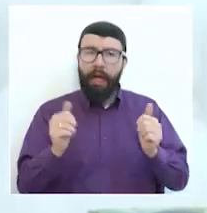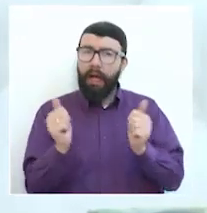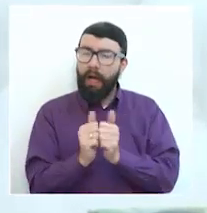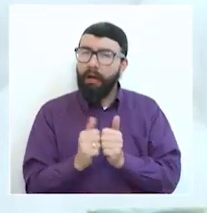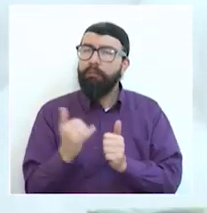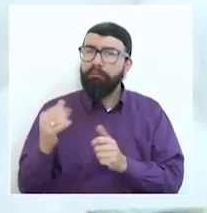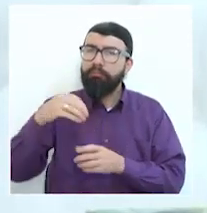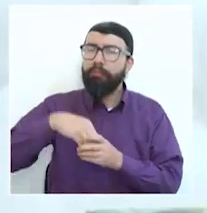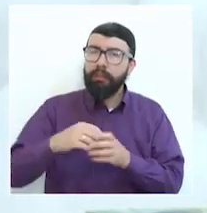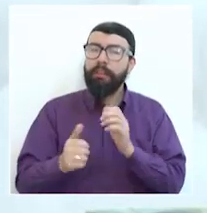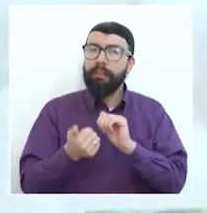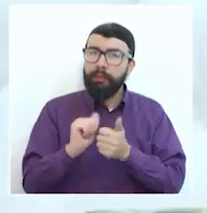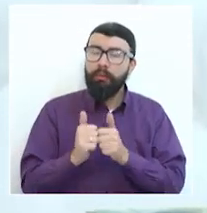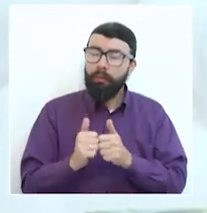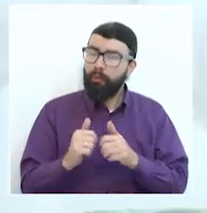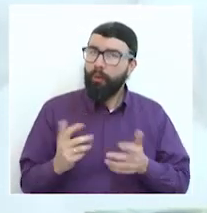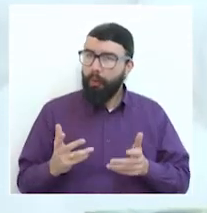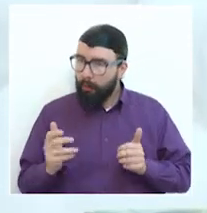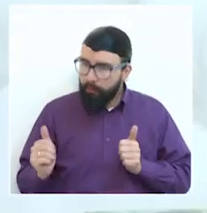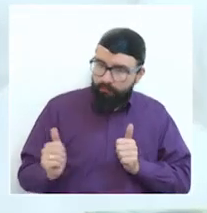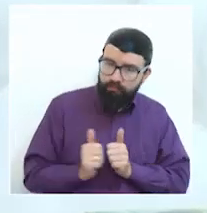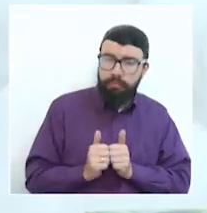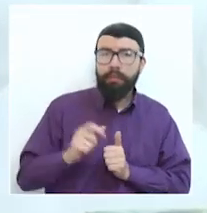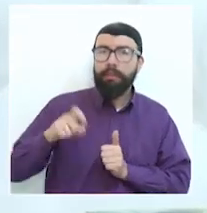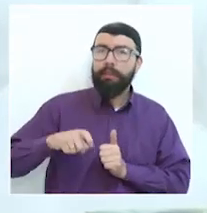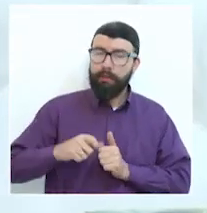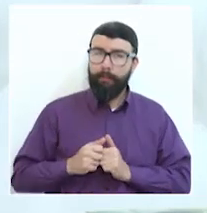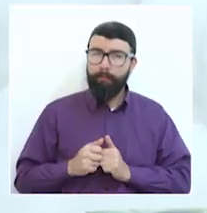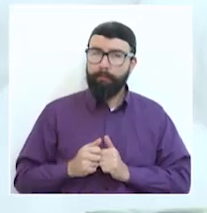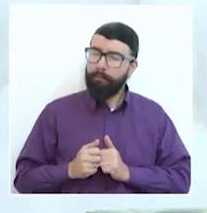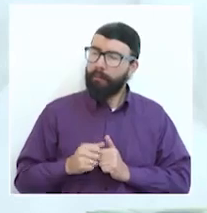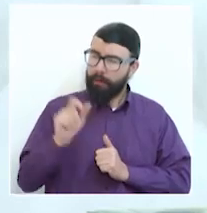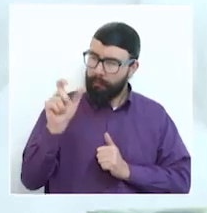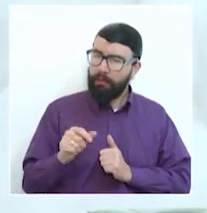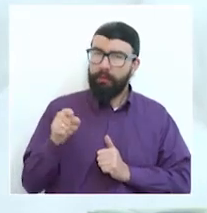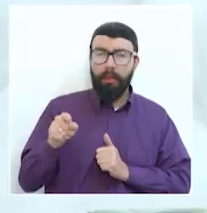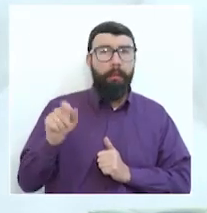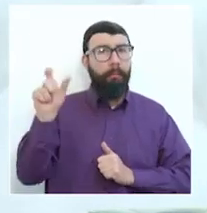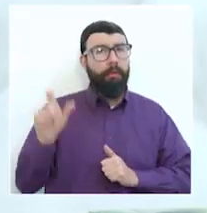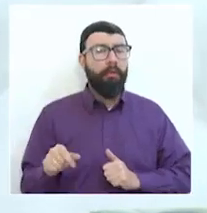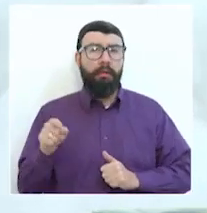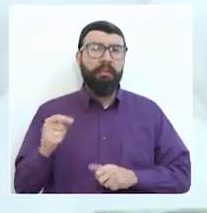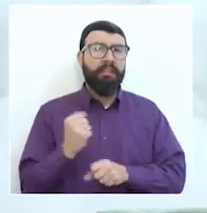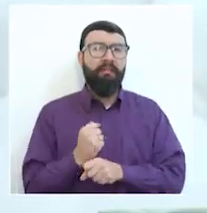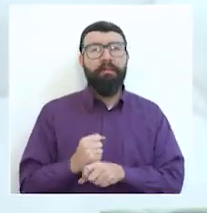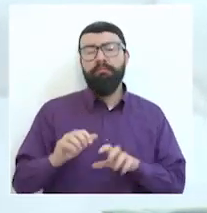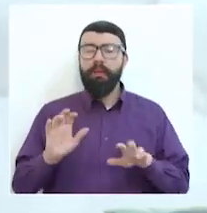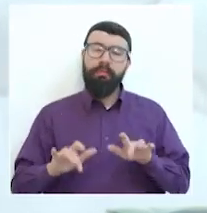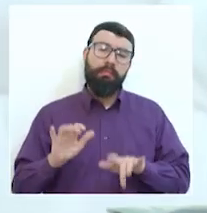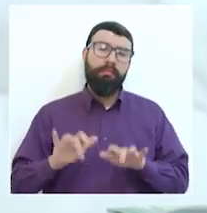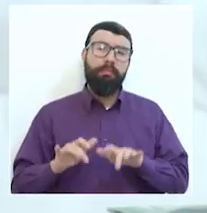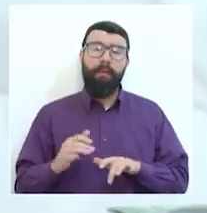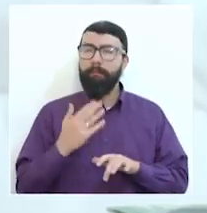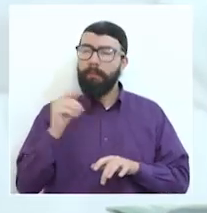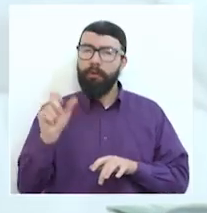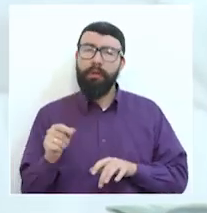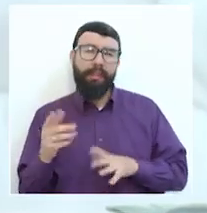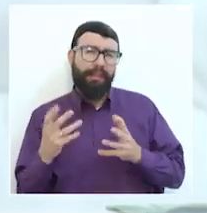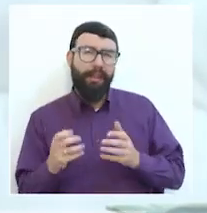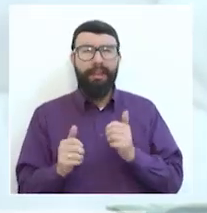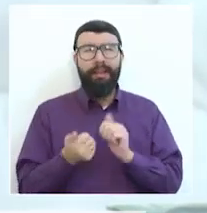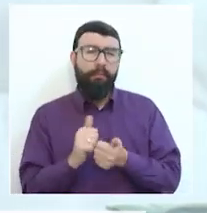deporte. Porque vamos a hablar de un caso clínico, un ejecutivo, una persona que quiere tener una rutina de